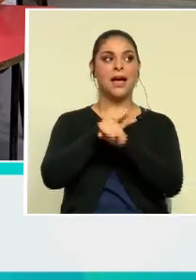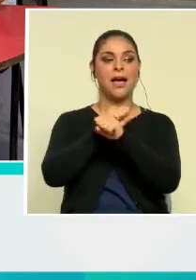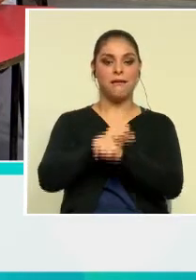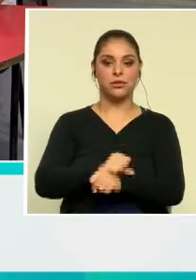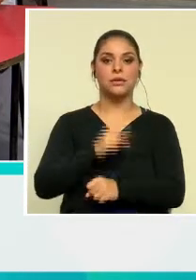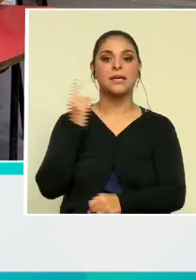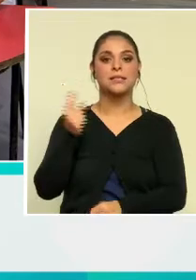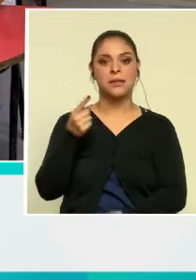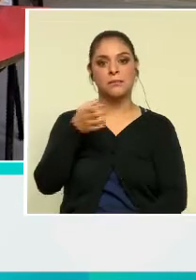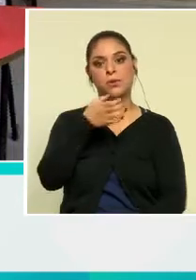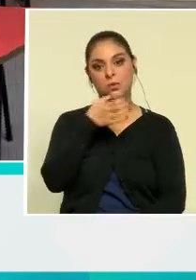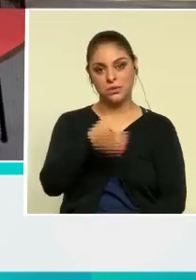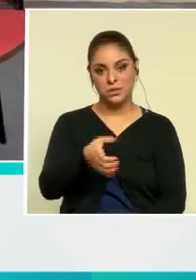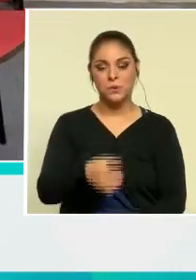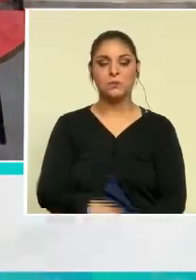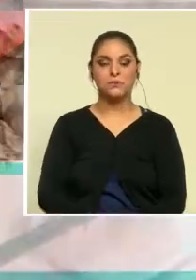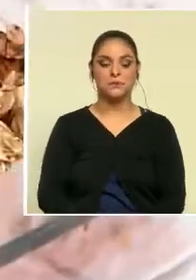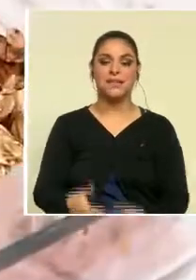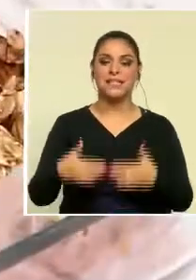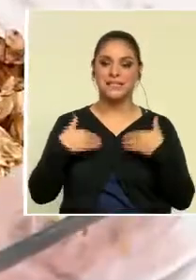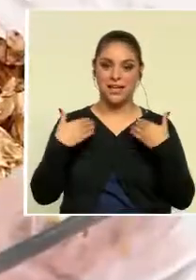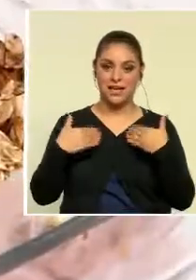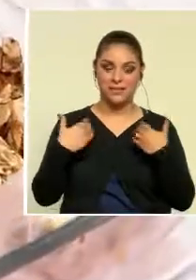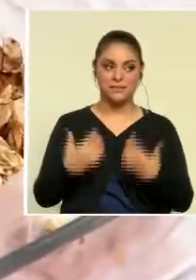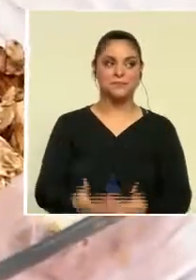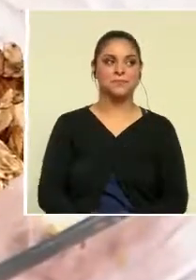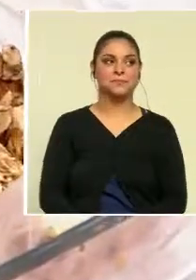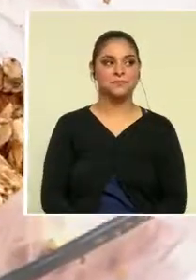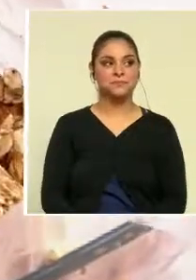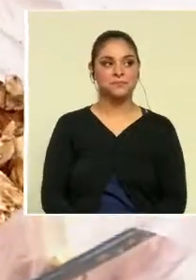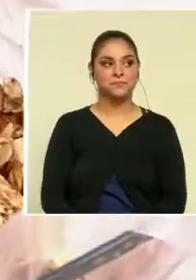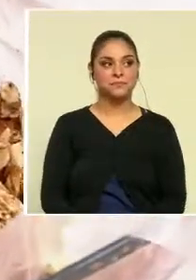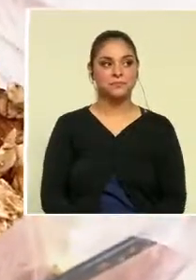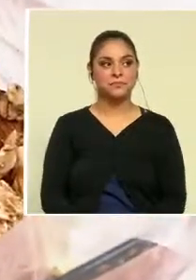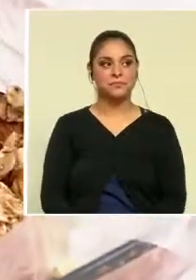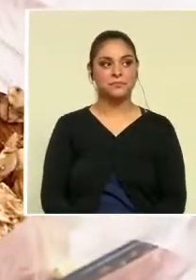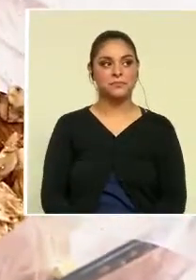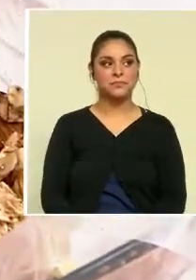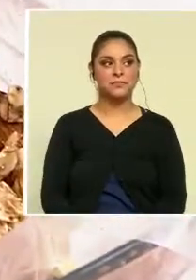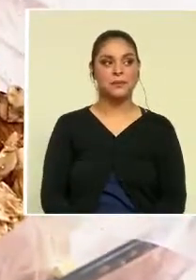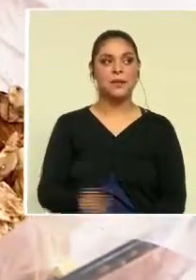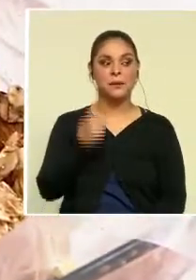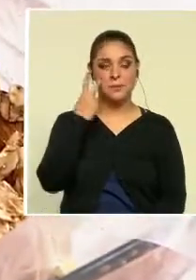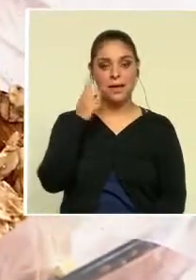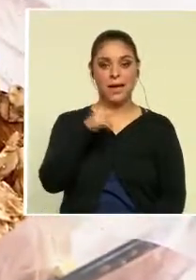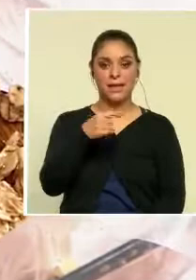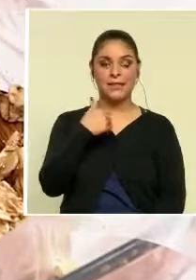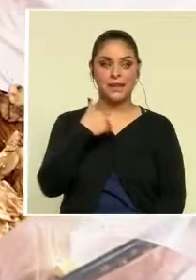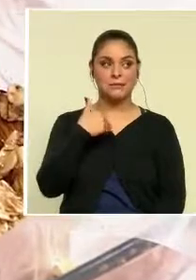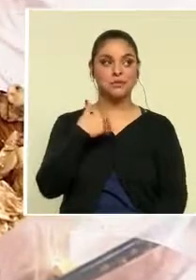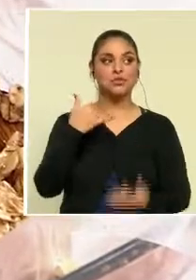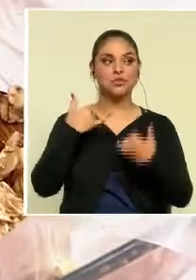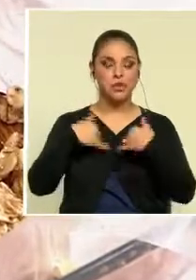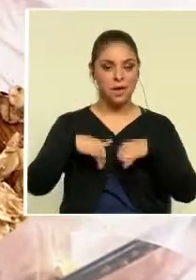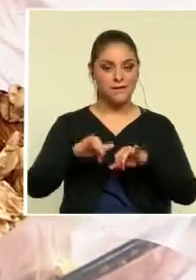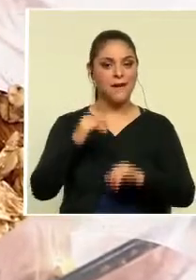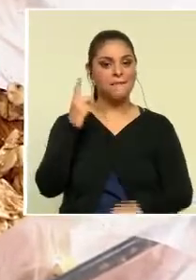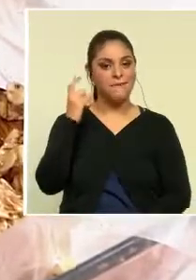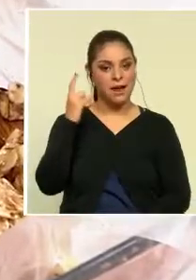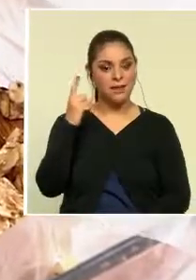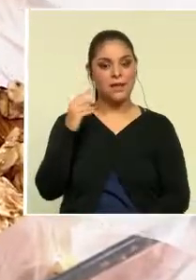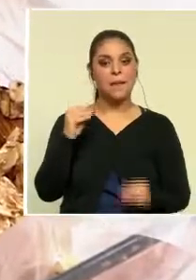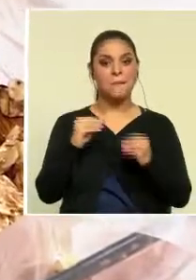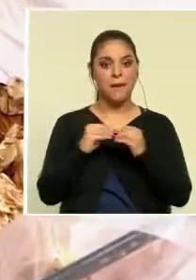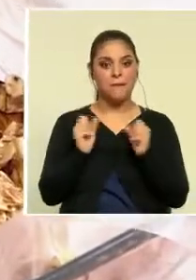recomendamos totalmente y finalmente irene lo más campeón y se miren aquí tenemos todavía le falta